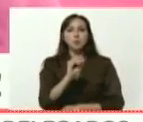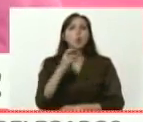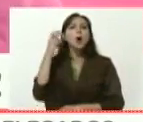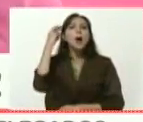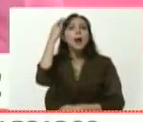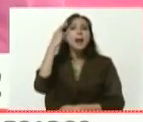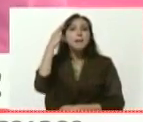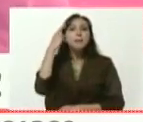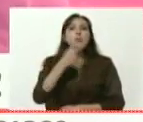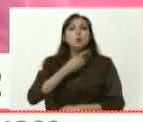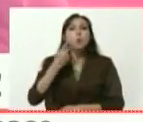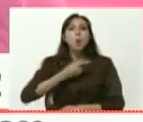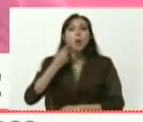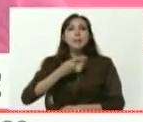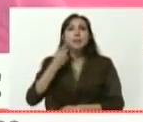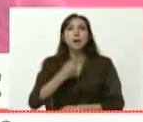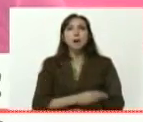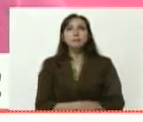reflexión política